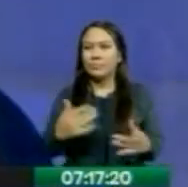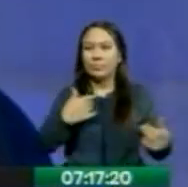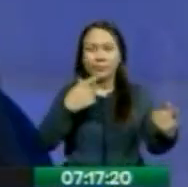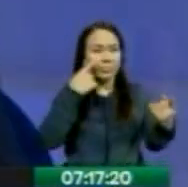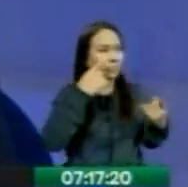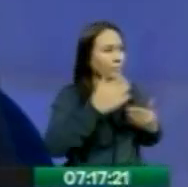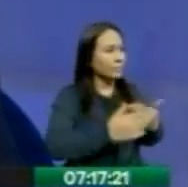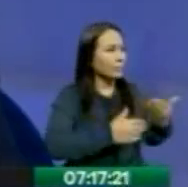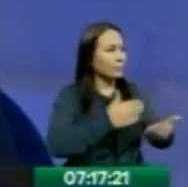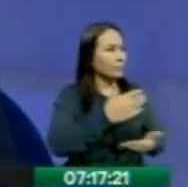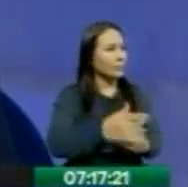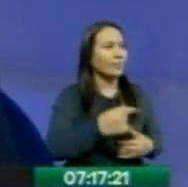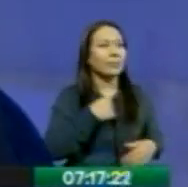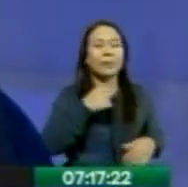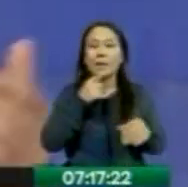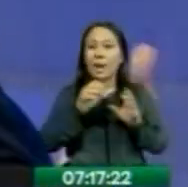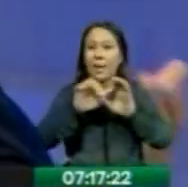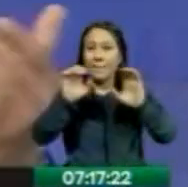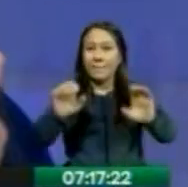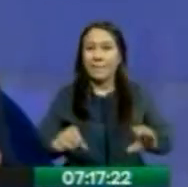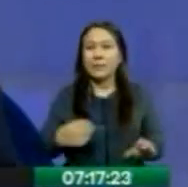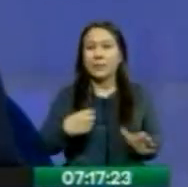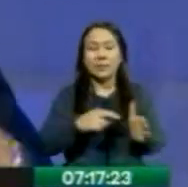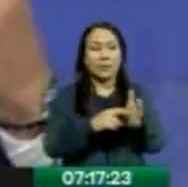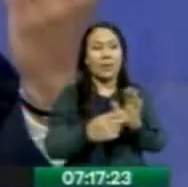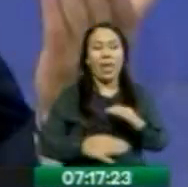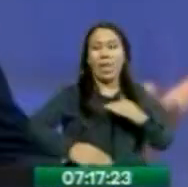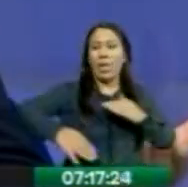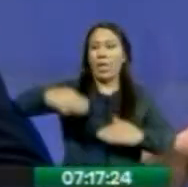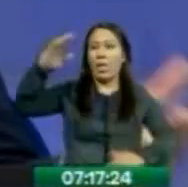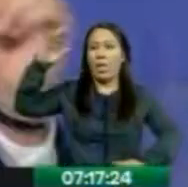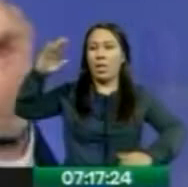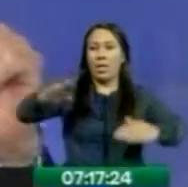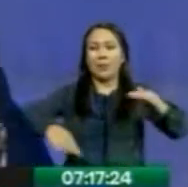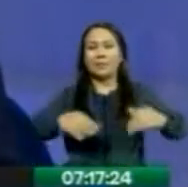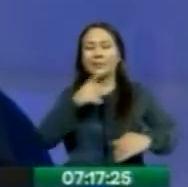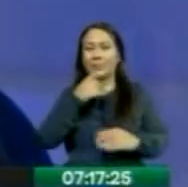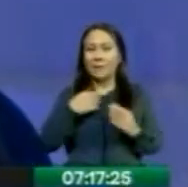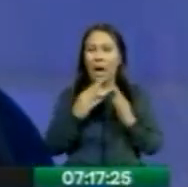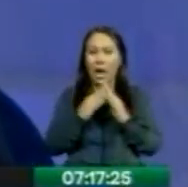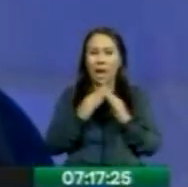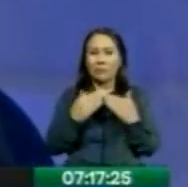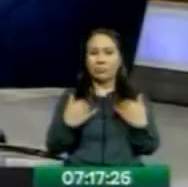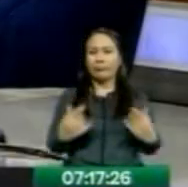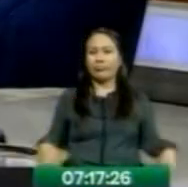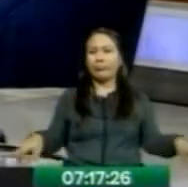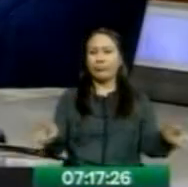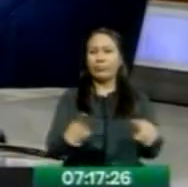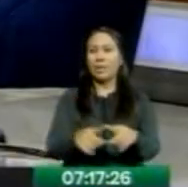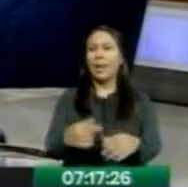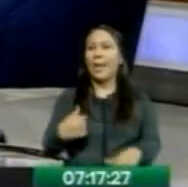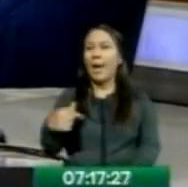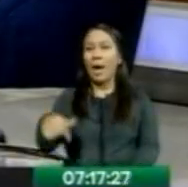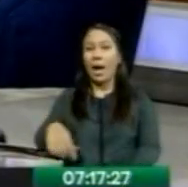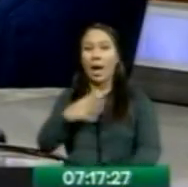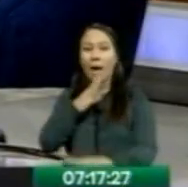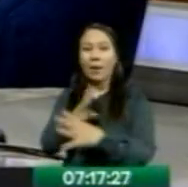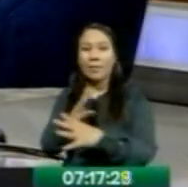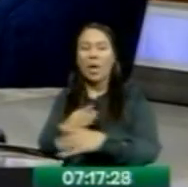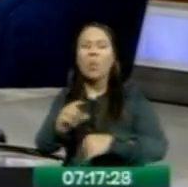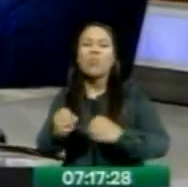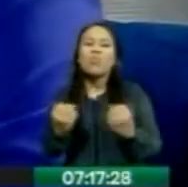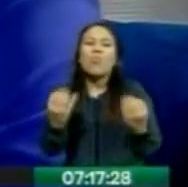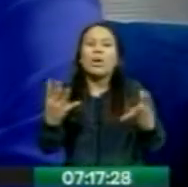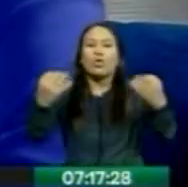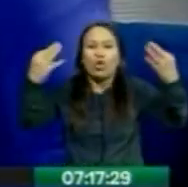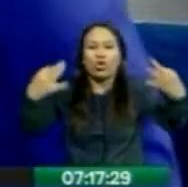las siguientes empresas que se benefician son las medianas, las grandes, las damas de casa y los artesanos. Abogado, en blanco y negro, ¿a cuánto asciende